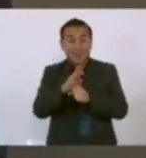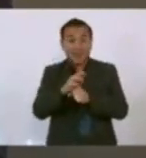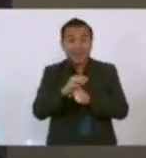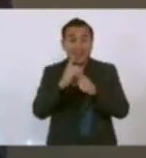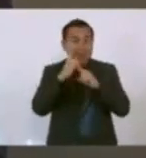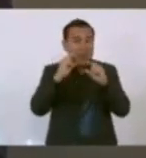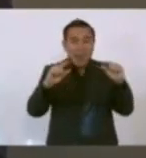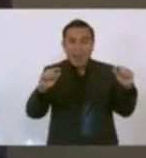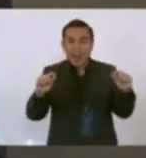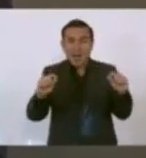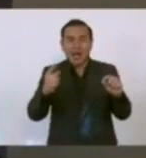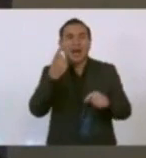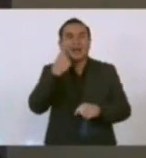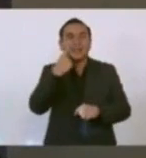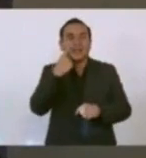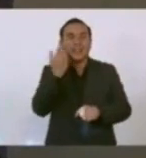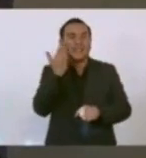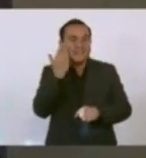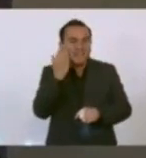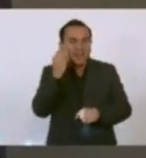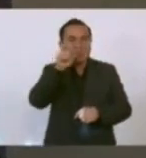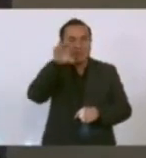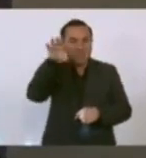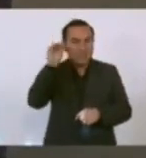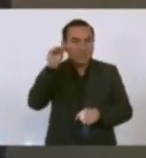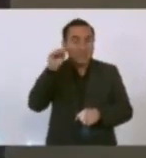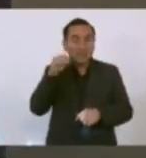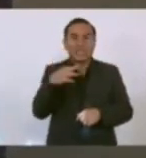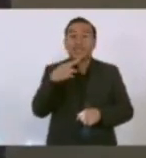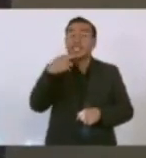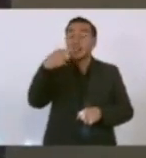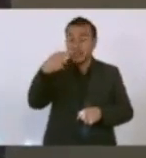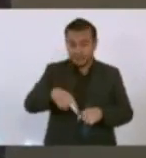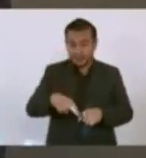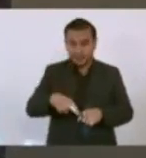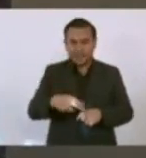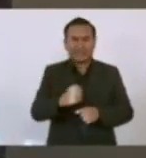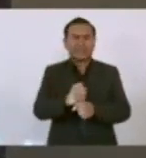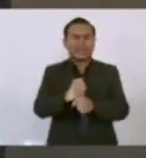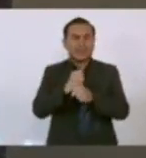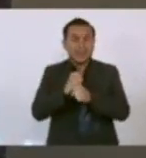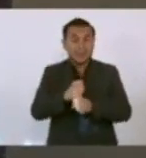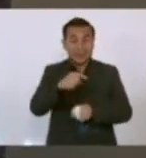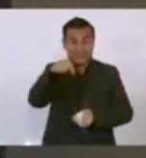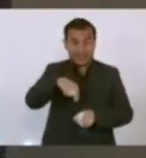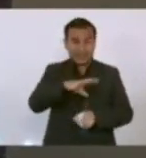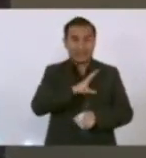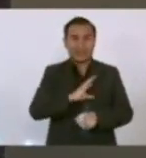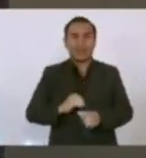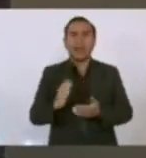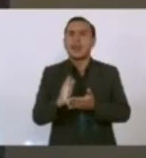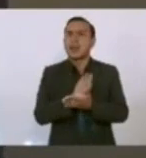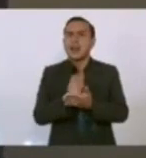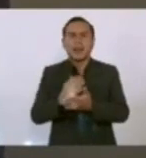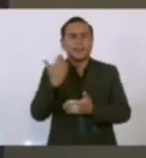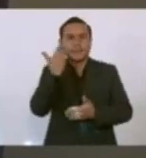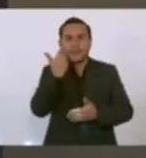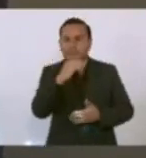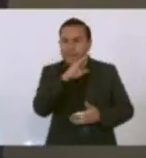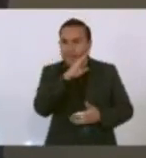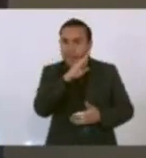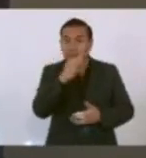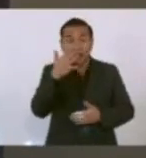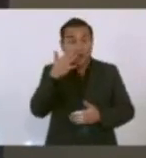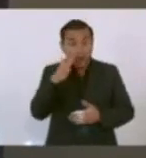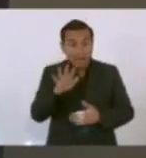podemos asegurarles a todo el pueblo salvadoreño que en el momento que se confirme un caso de coronavirus, al minuto siguiente